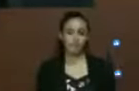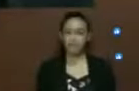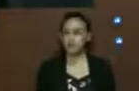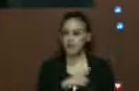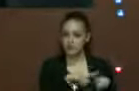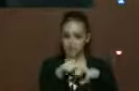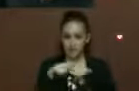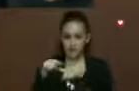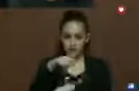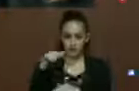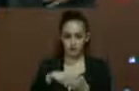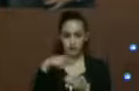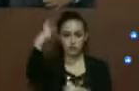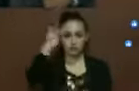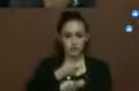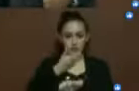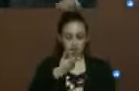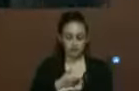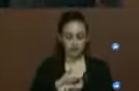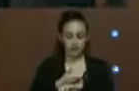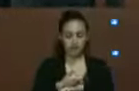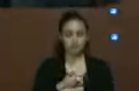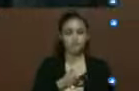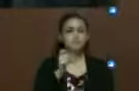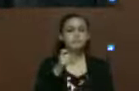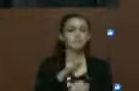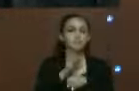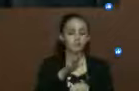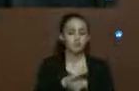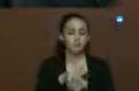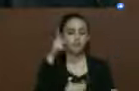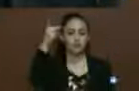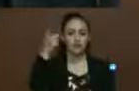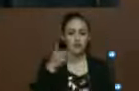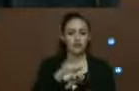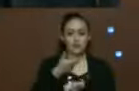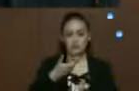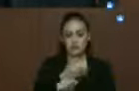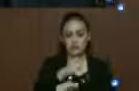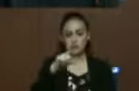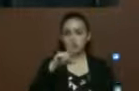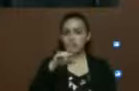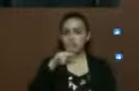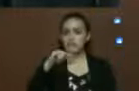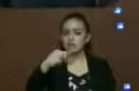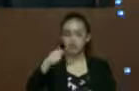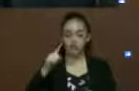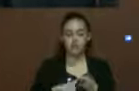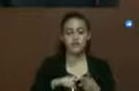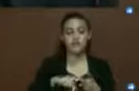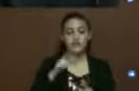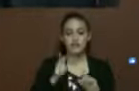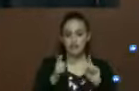distintos puntos de la Unión Americana. Destaca el estado de Illinois, el estado de Texas,